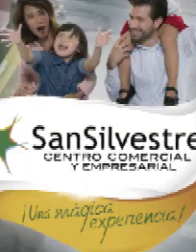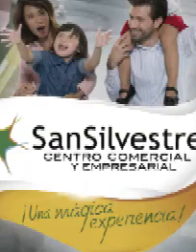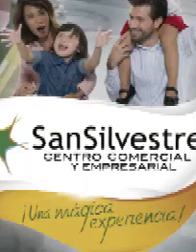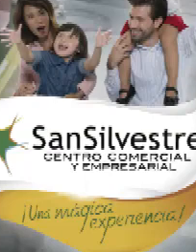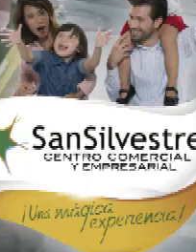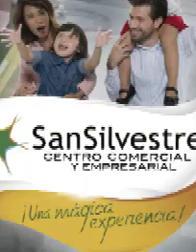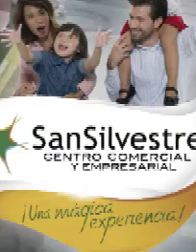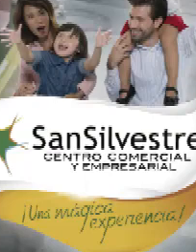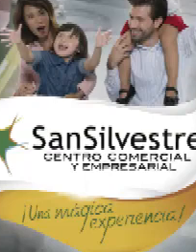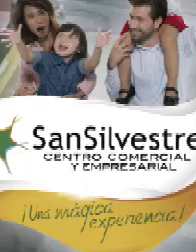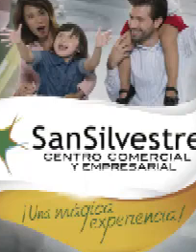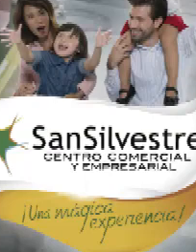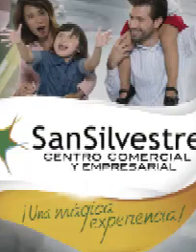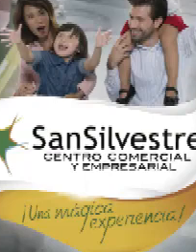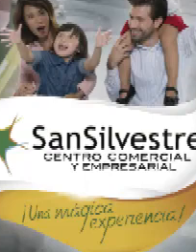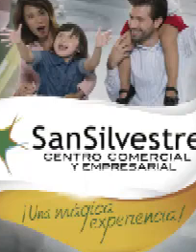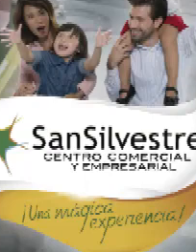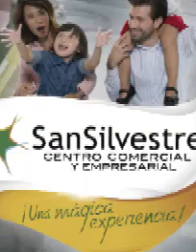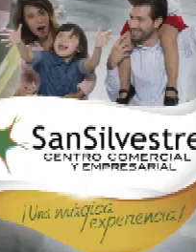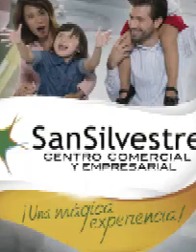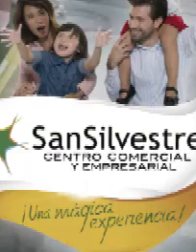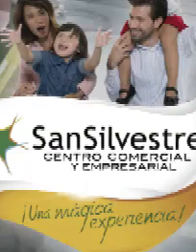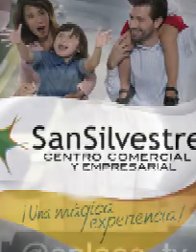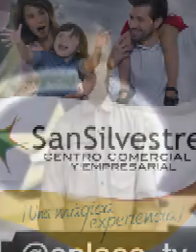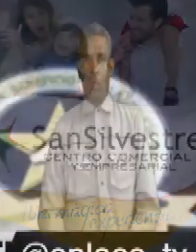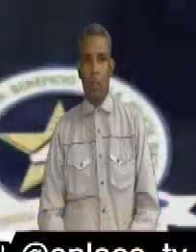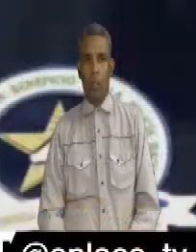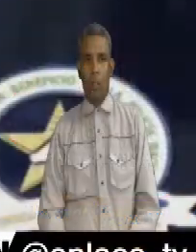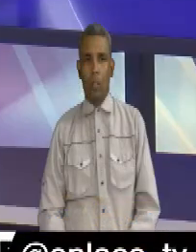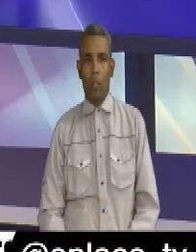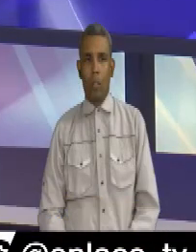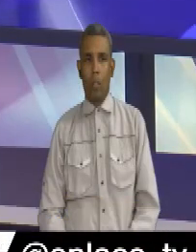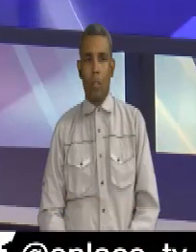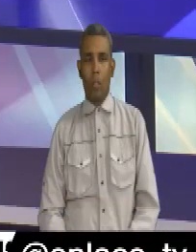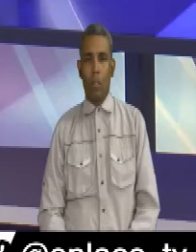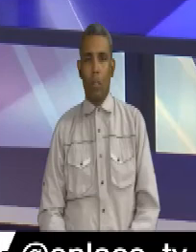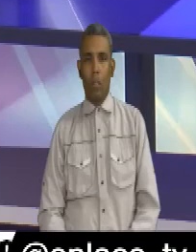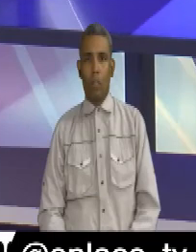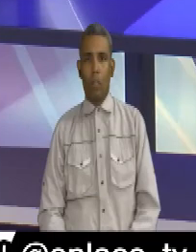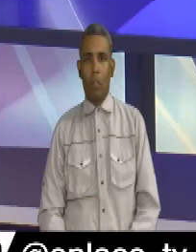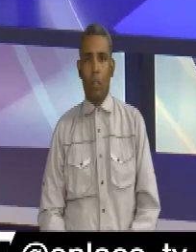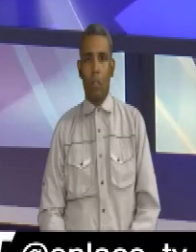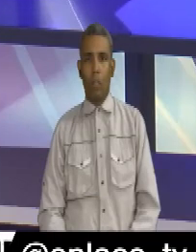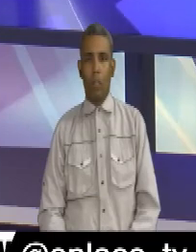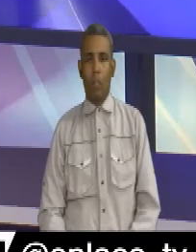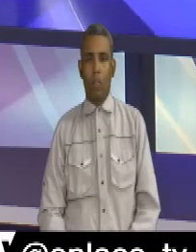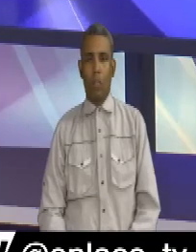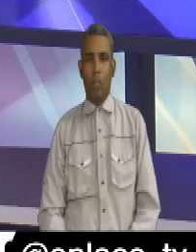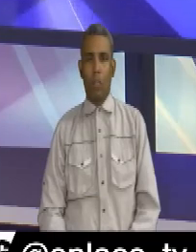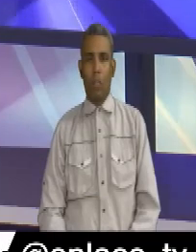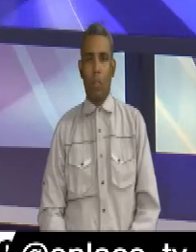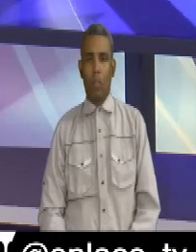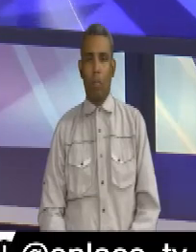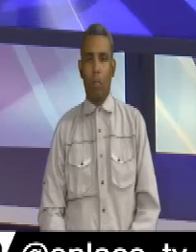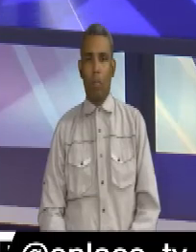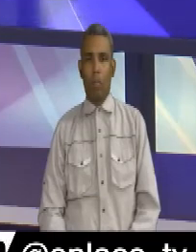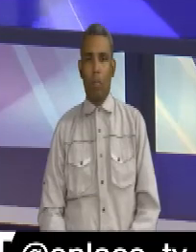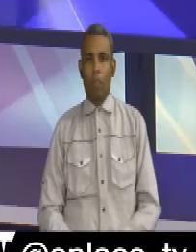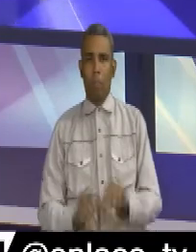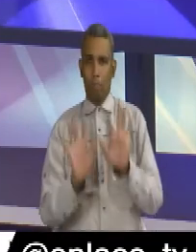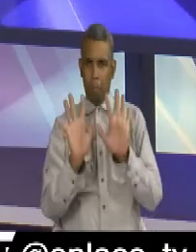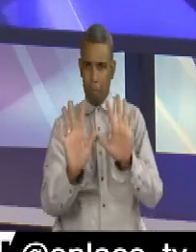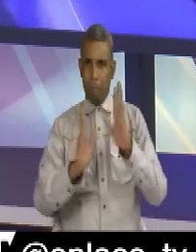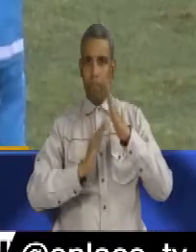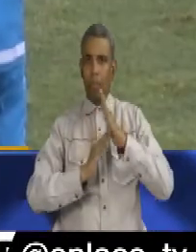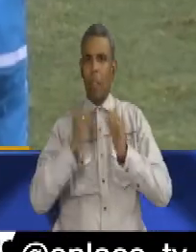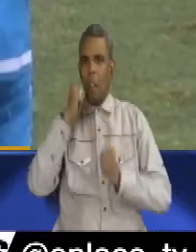ubicados en el sótano, allí los esperan. Momento de hacer una pausa y al regresar tenemos información sobre el encuentro